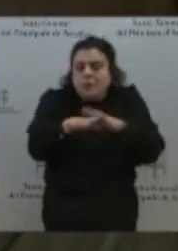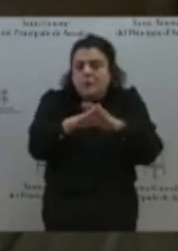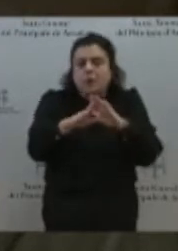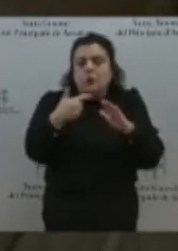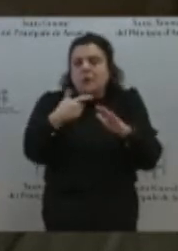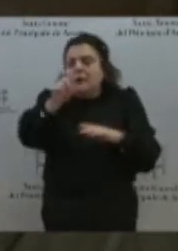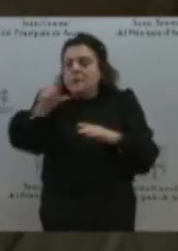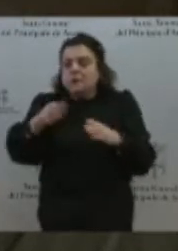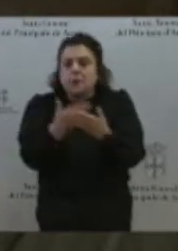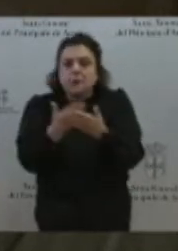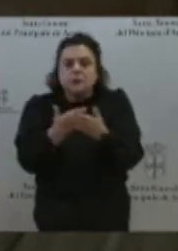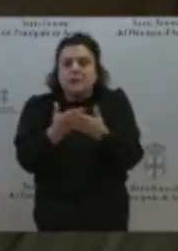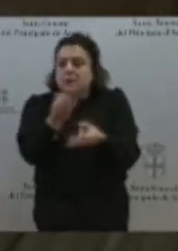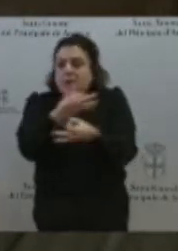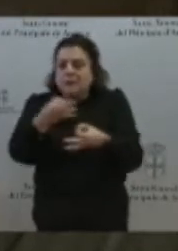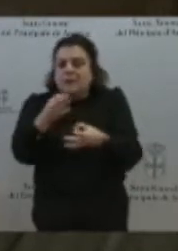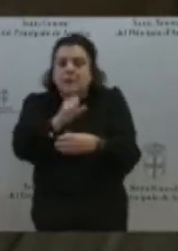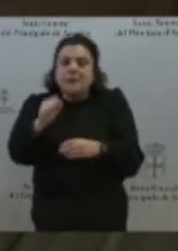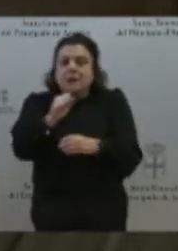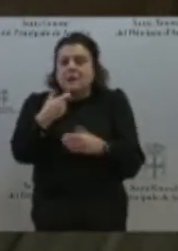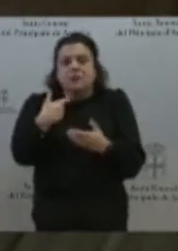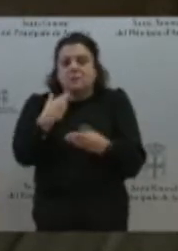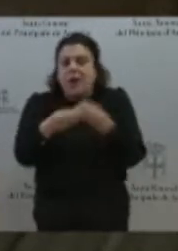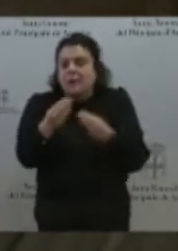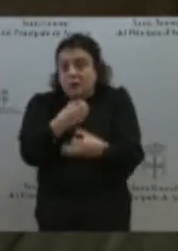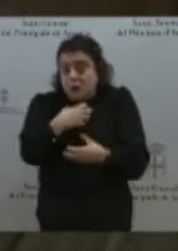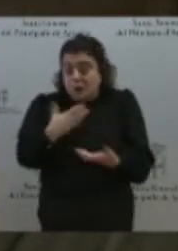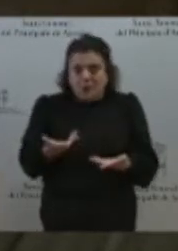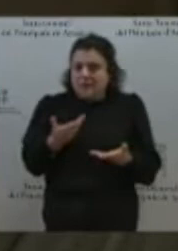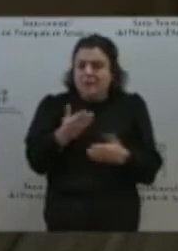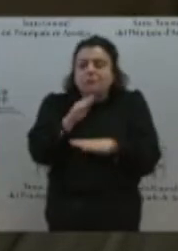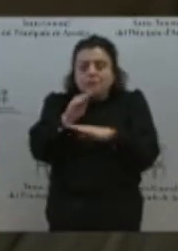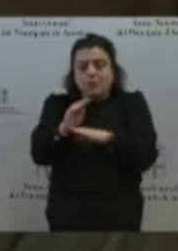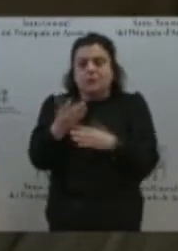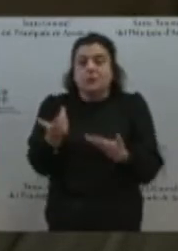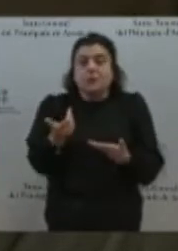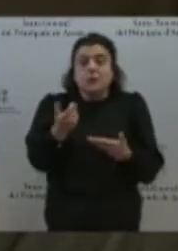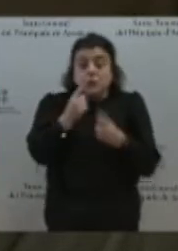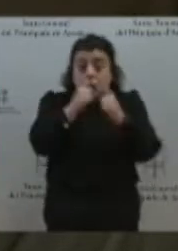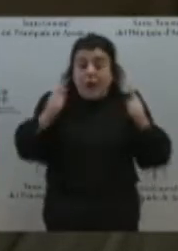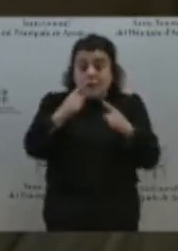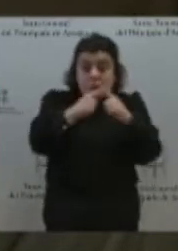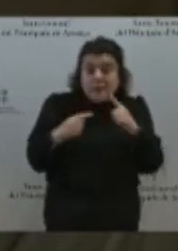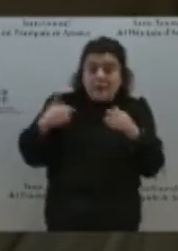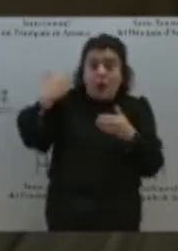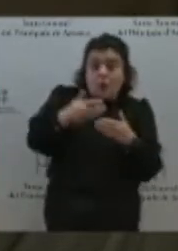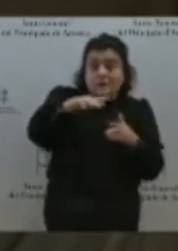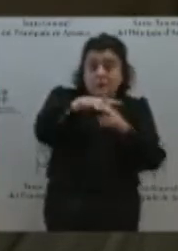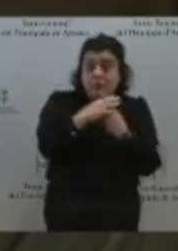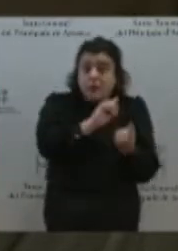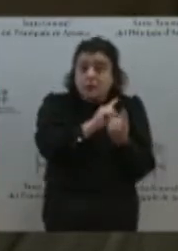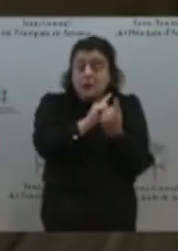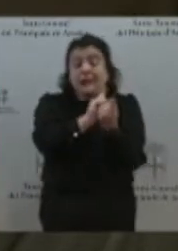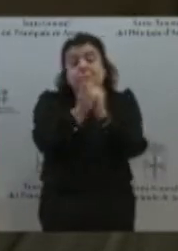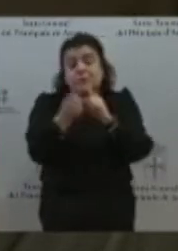Debemos ajustar nuestras políticas a una realidad que en este último año y medio se ha vuelto más compleja. Y es también a causa de esa complejidad que la respuesta debe ser amplia.